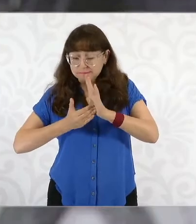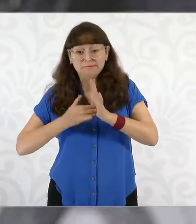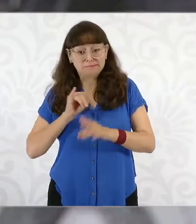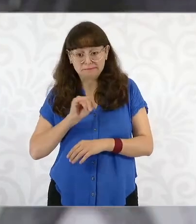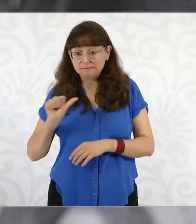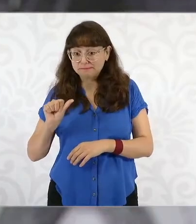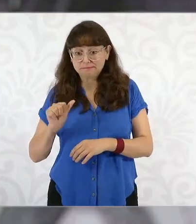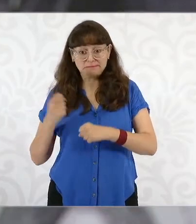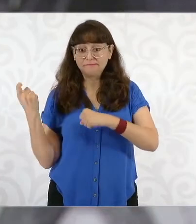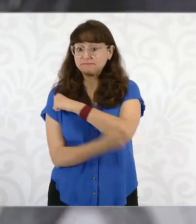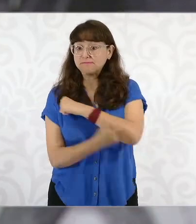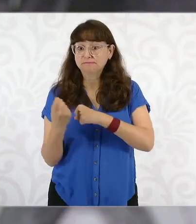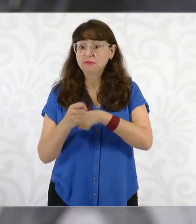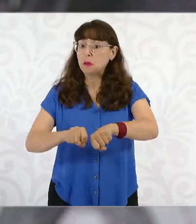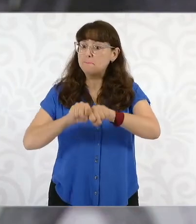Entonces,